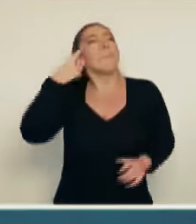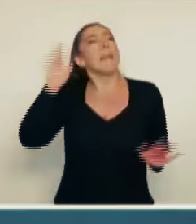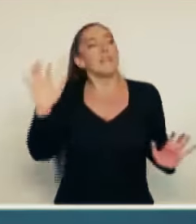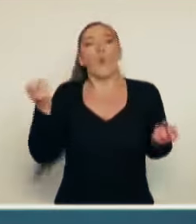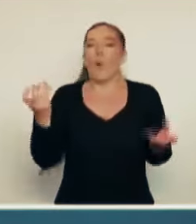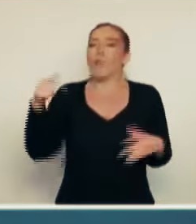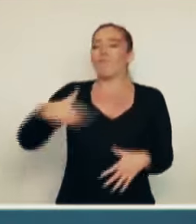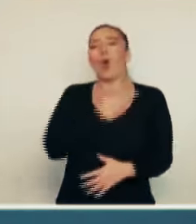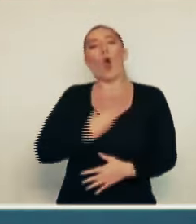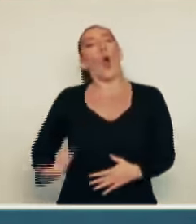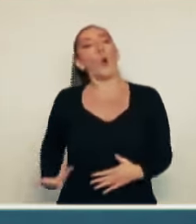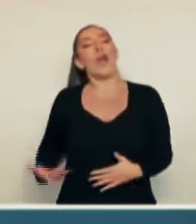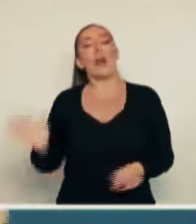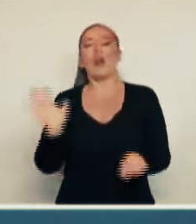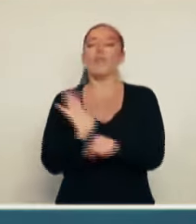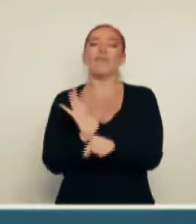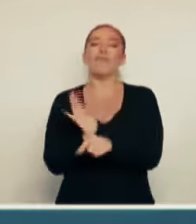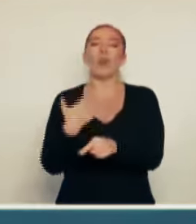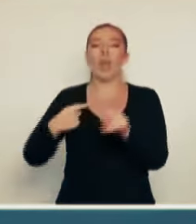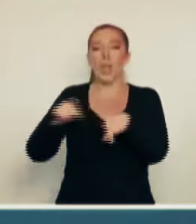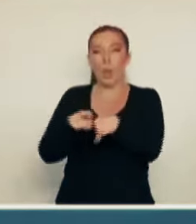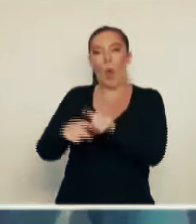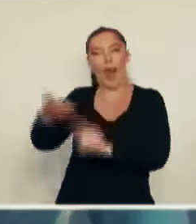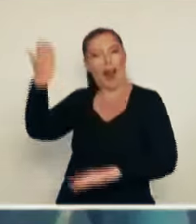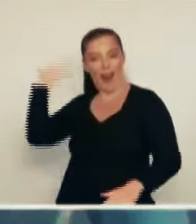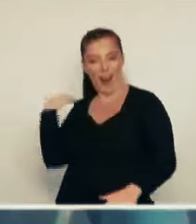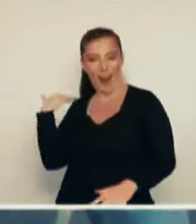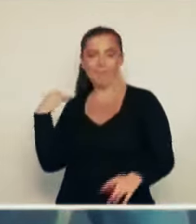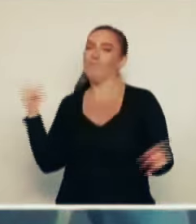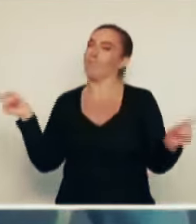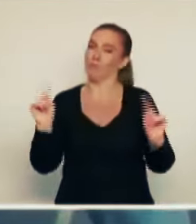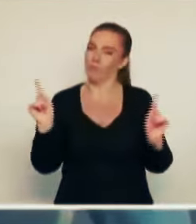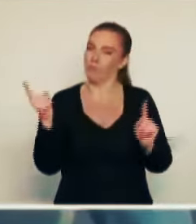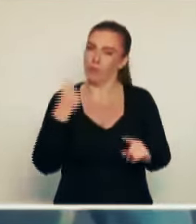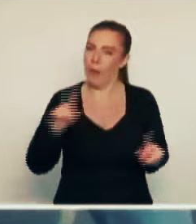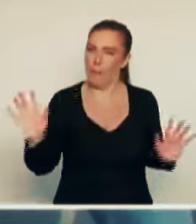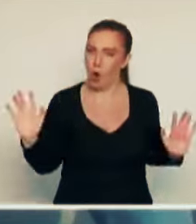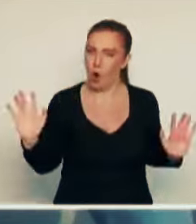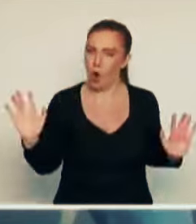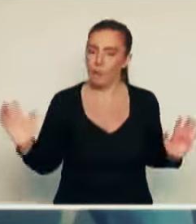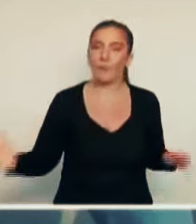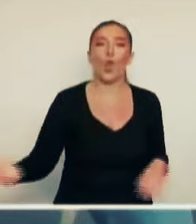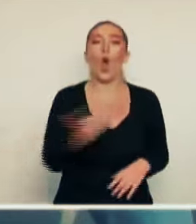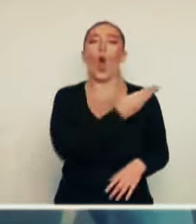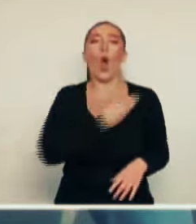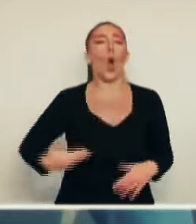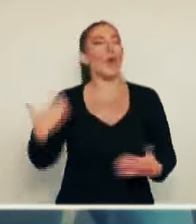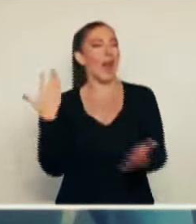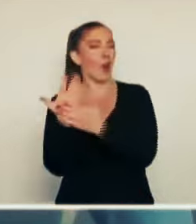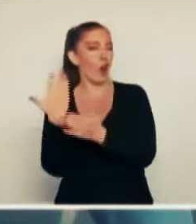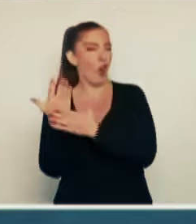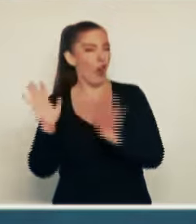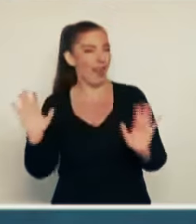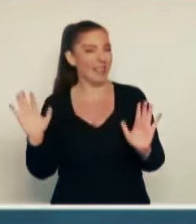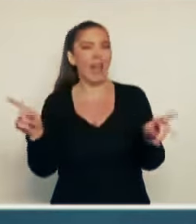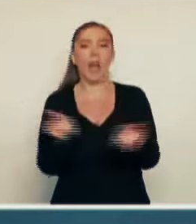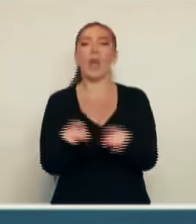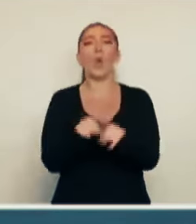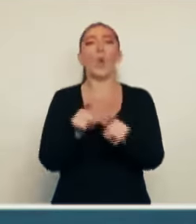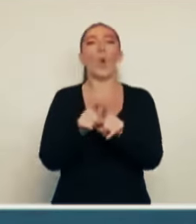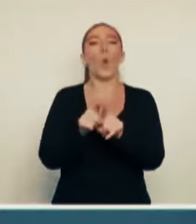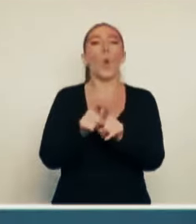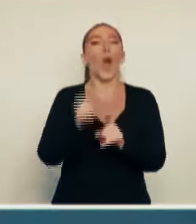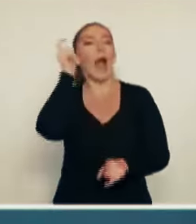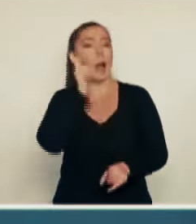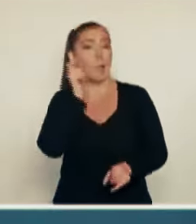este es un gobierno entonces como el de aquel, no, tampoco. Un gobierno neoliberal como el menemismo, como fue el menemismo